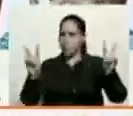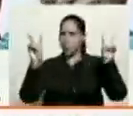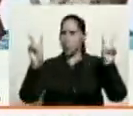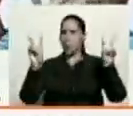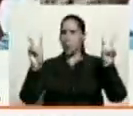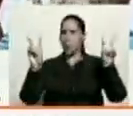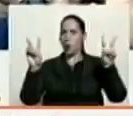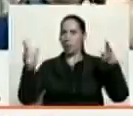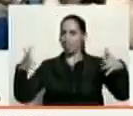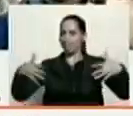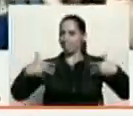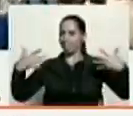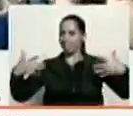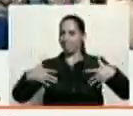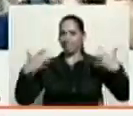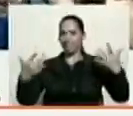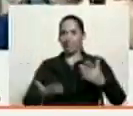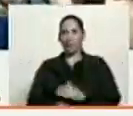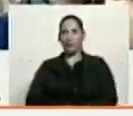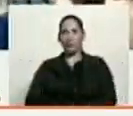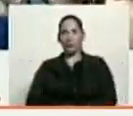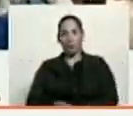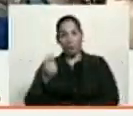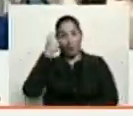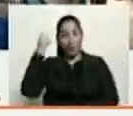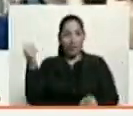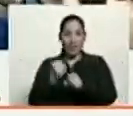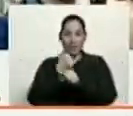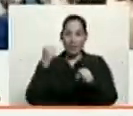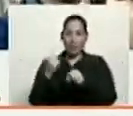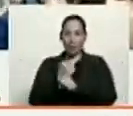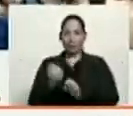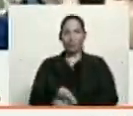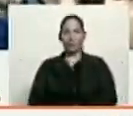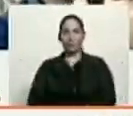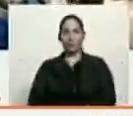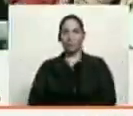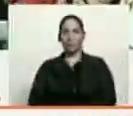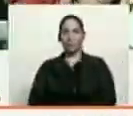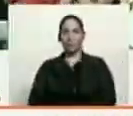con alegría, el Día del Trabajador y la Trabajadora.